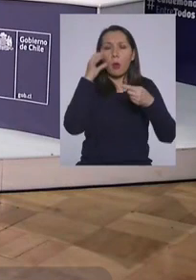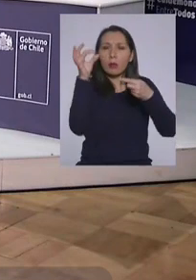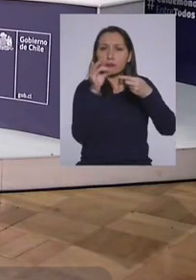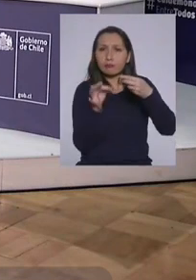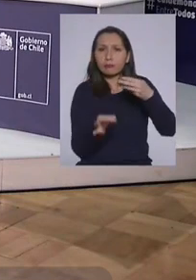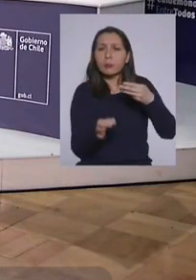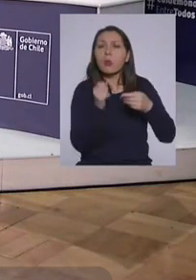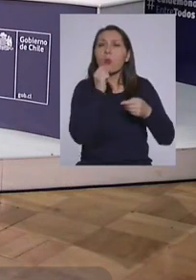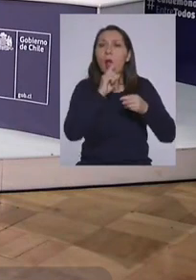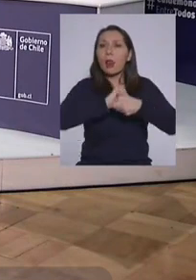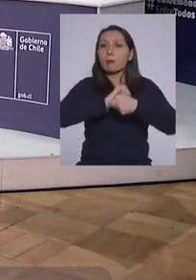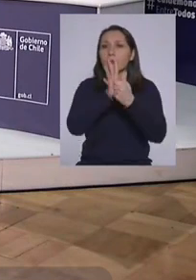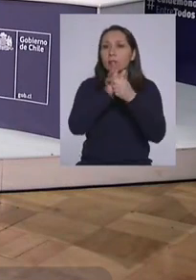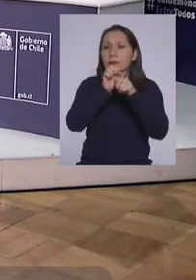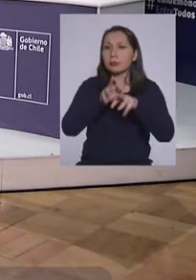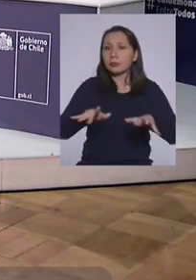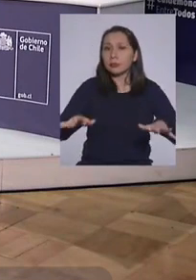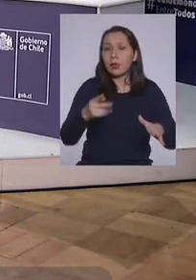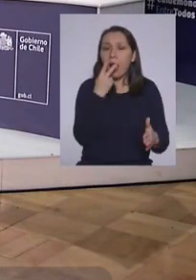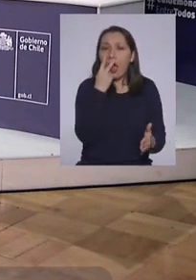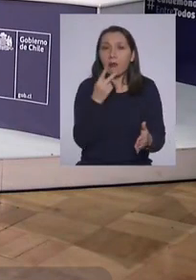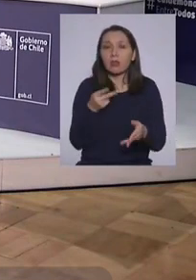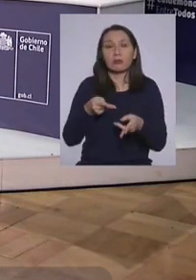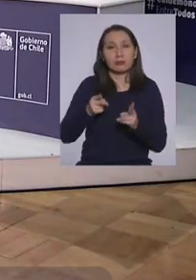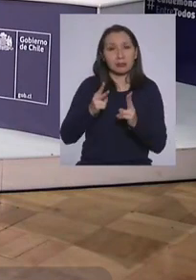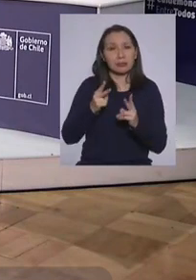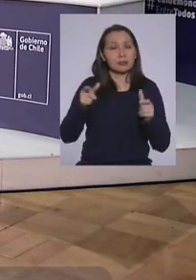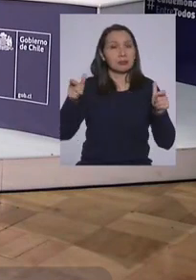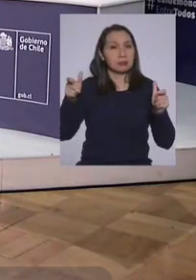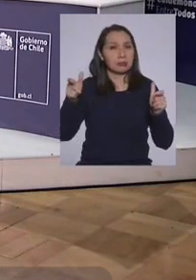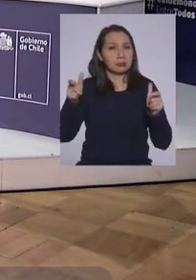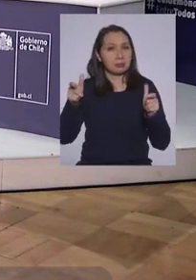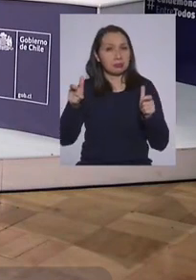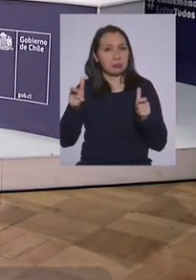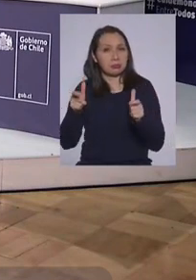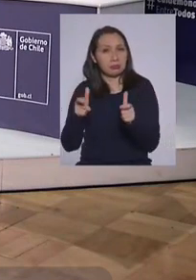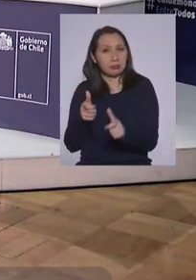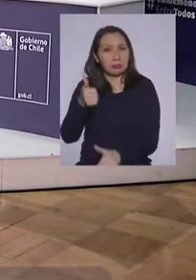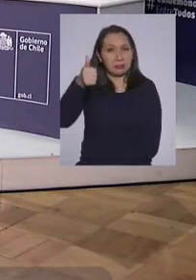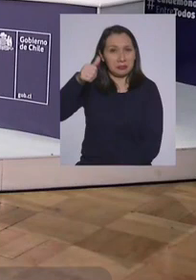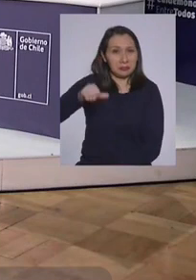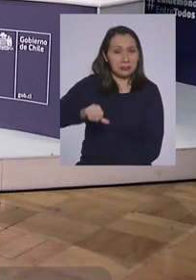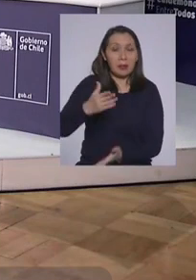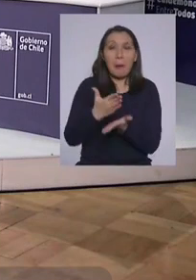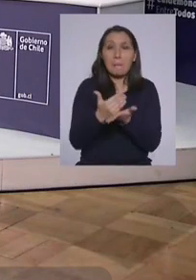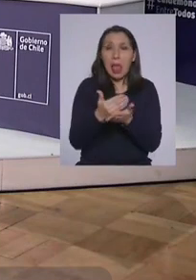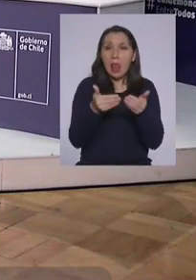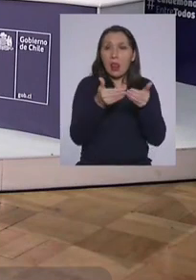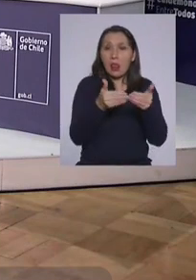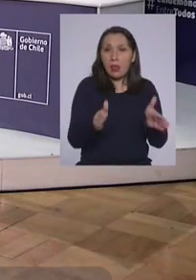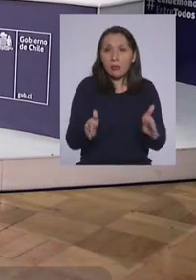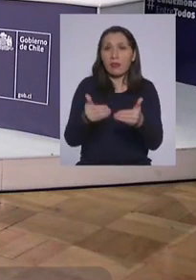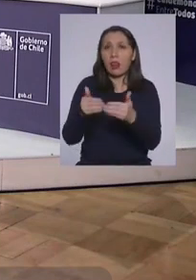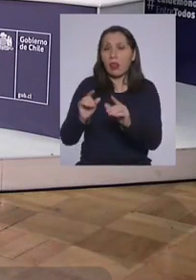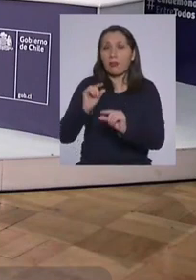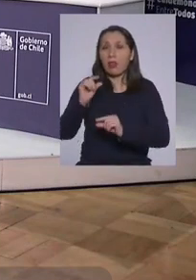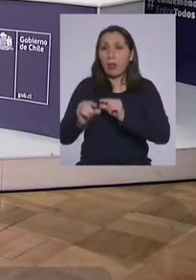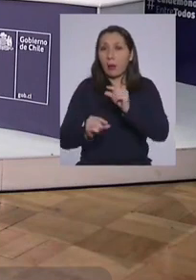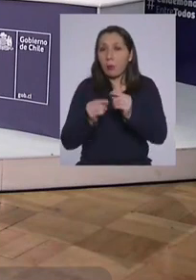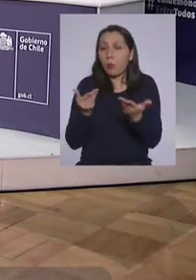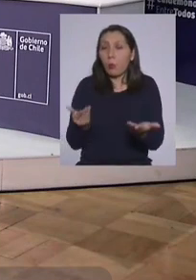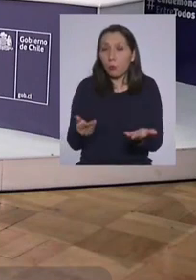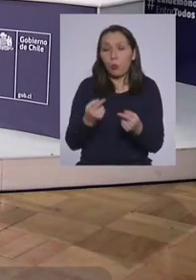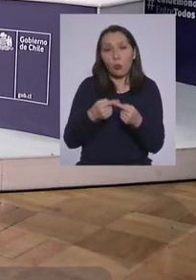indicadores de la pandemia para evaluar si está evolucionando bien o no este plan de desconfinamiento? Y